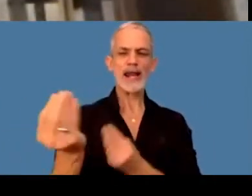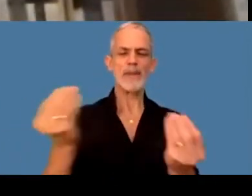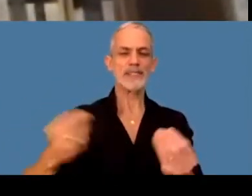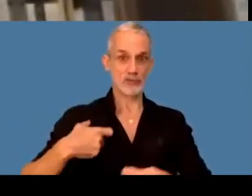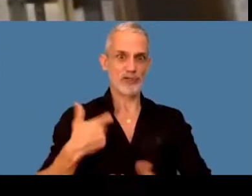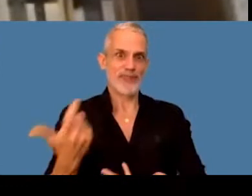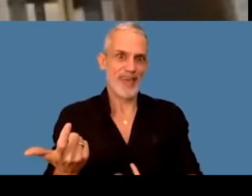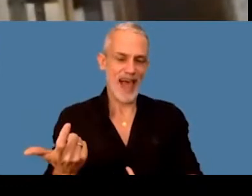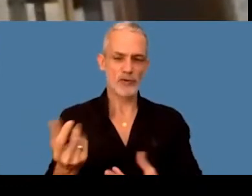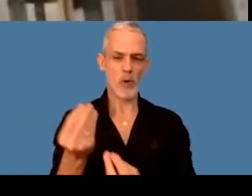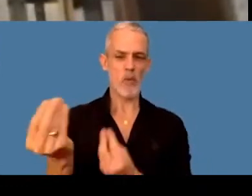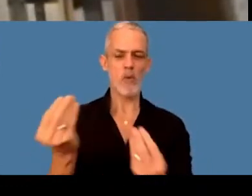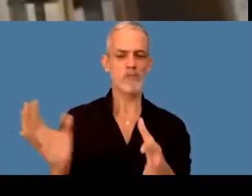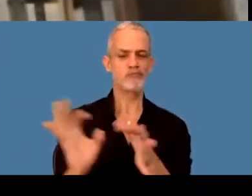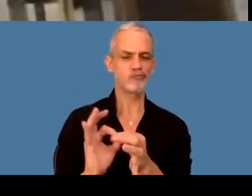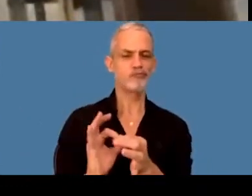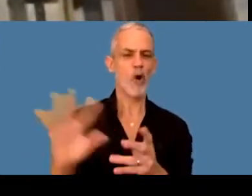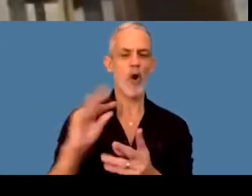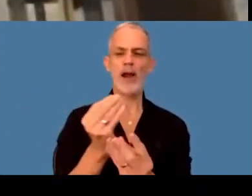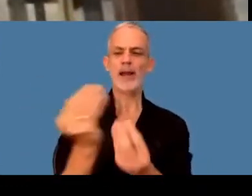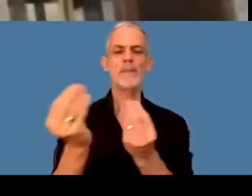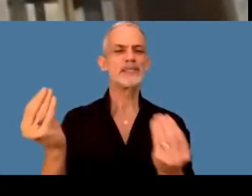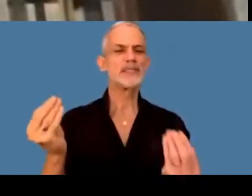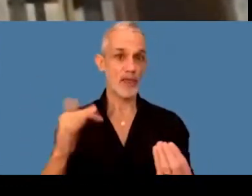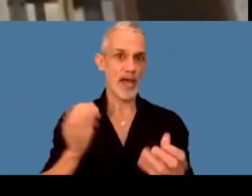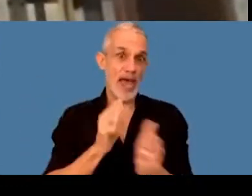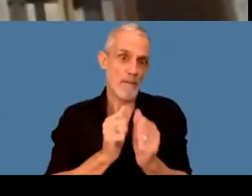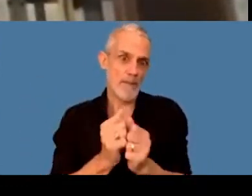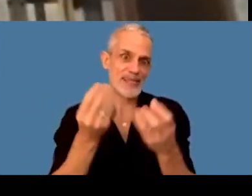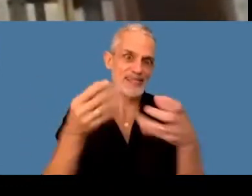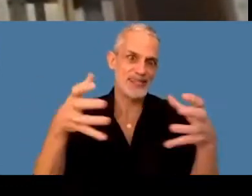sindicales y o las representaciones empresariales.